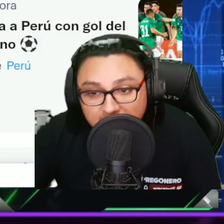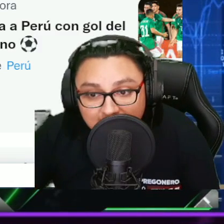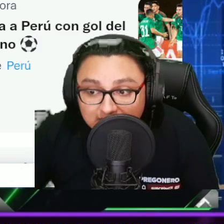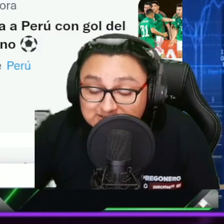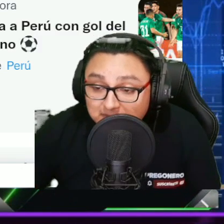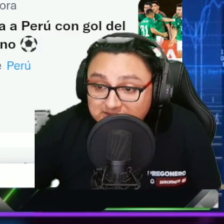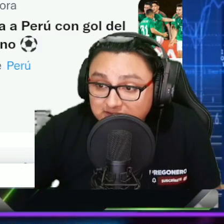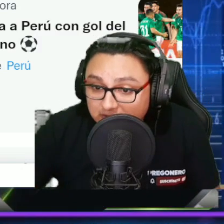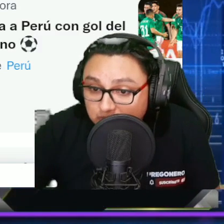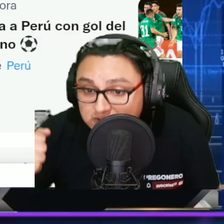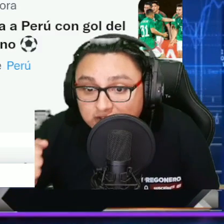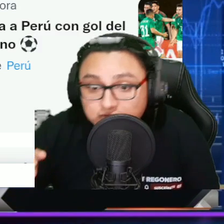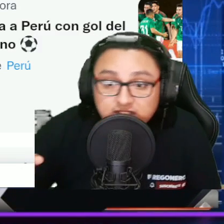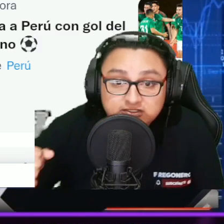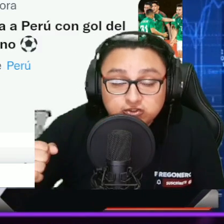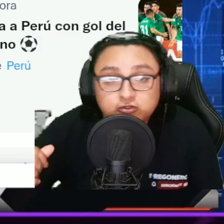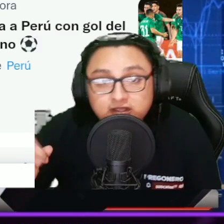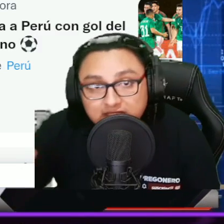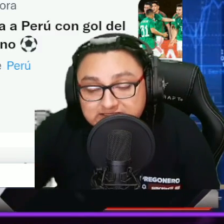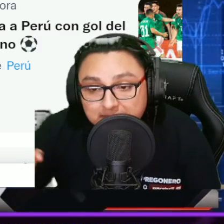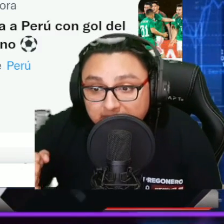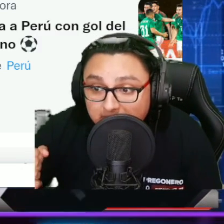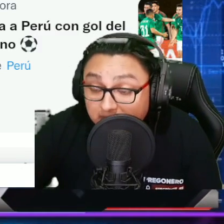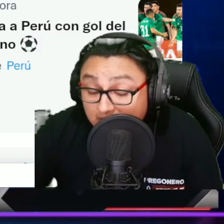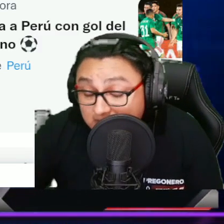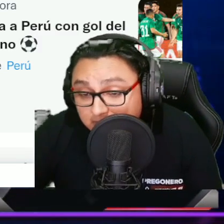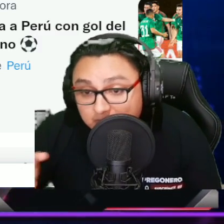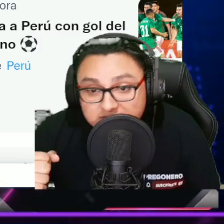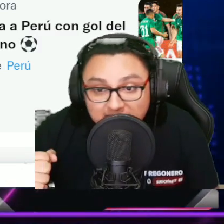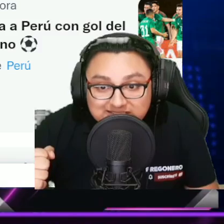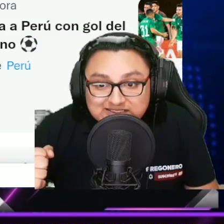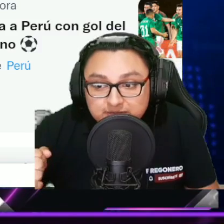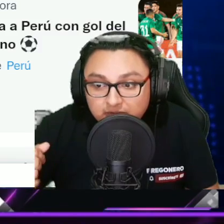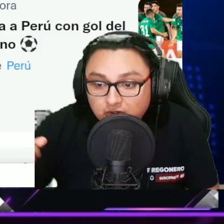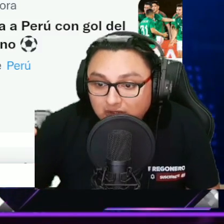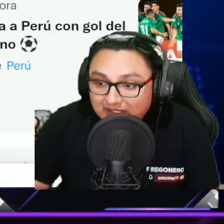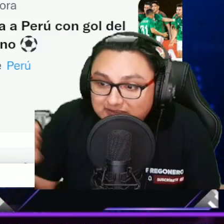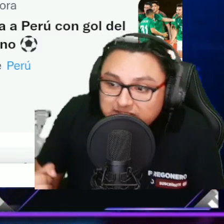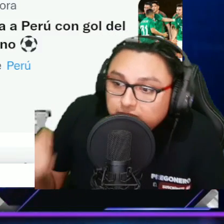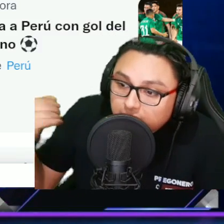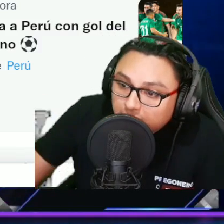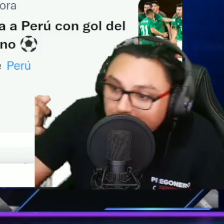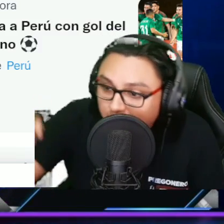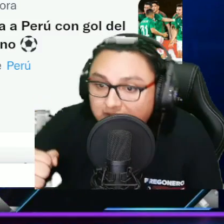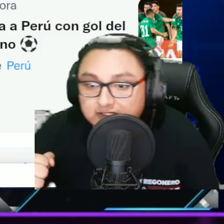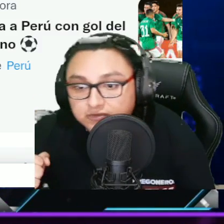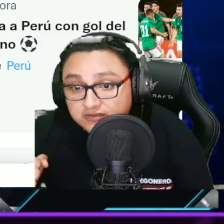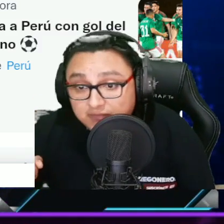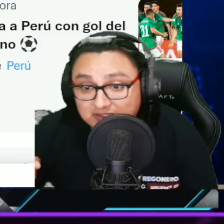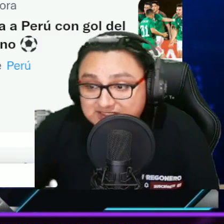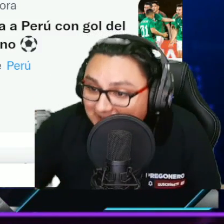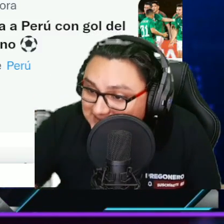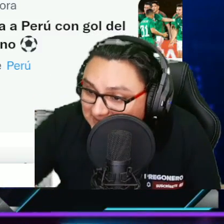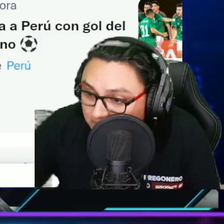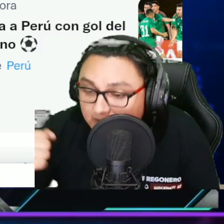eso sería ya hace más de dos años que inició esta pandemia Ya vimos el 15 de septiembre como la gente se volcó a apoyar el grito